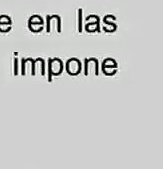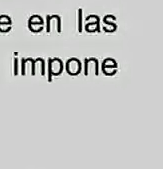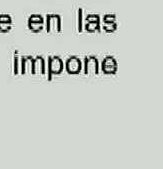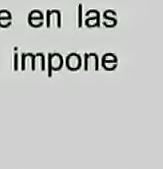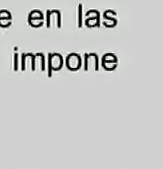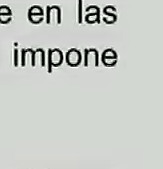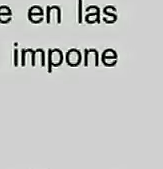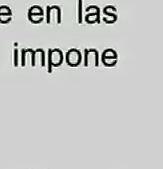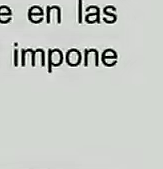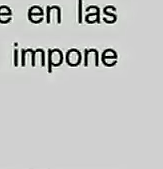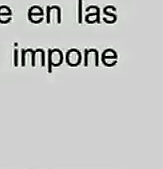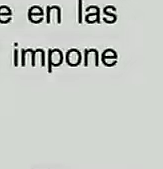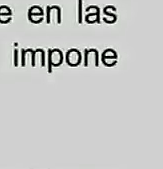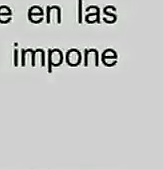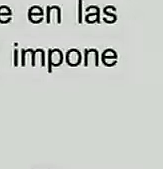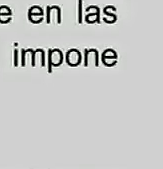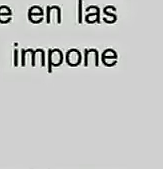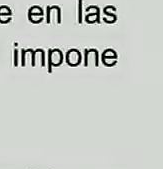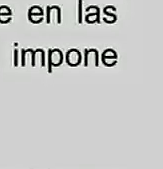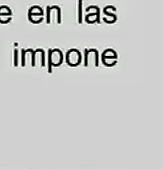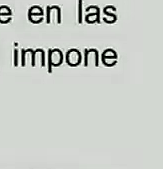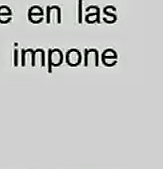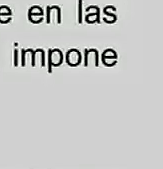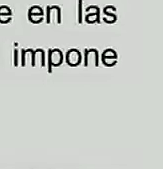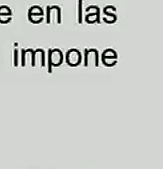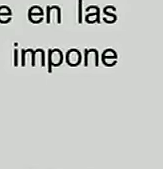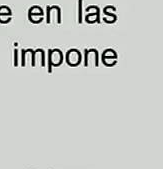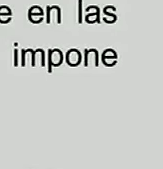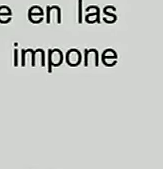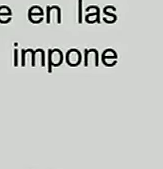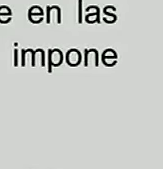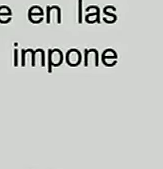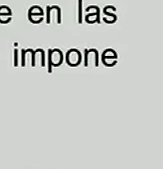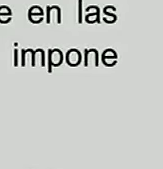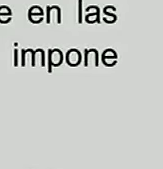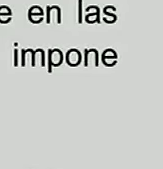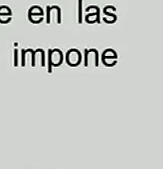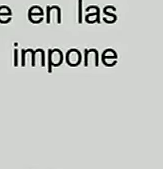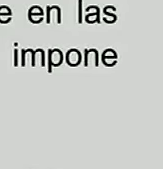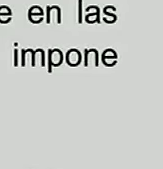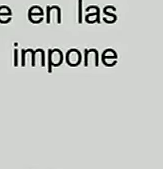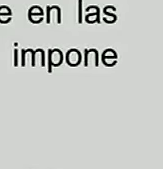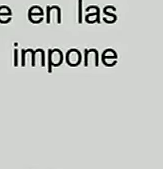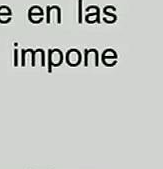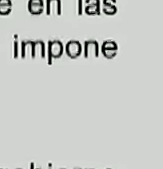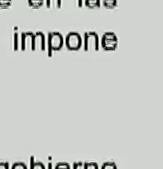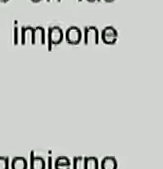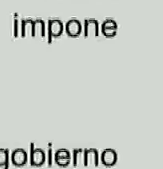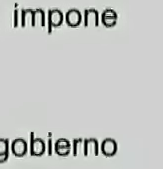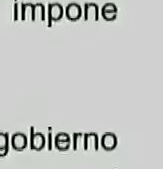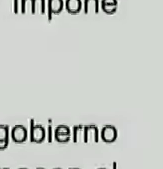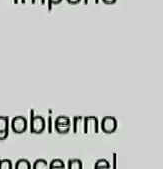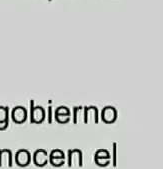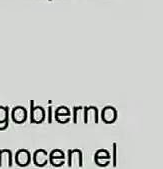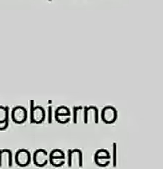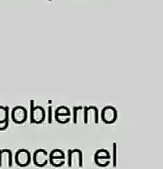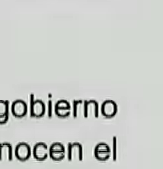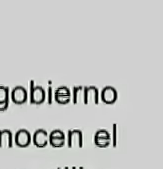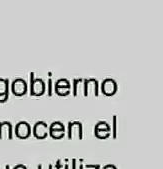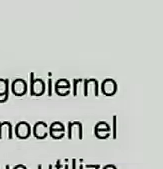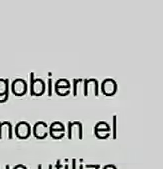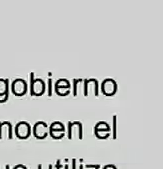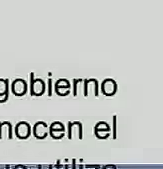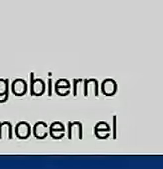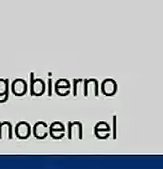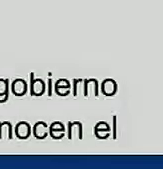práctica criminal reincidente que no puede ser calificada de otra cosa que no sea de piratería ha confiscado ilegalmente una aeronave que ha venido siendo